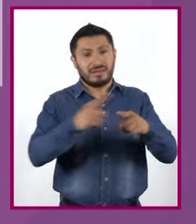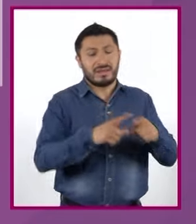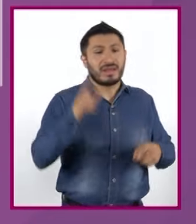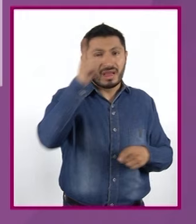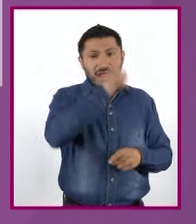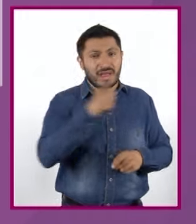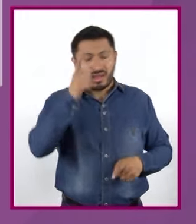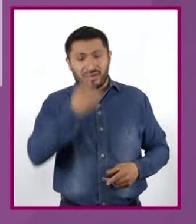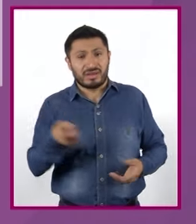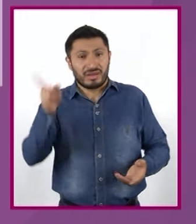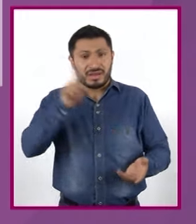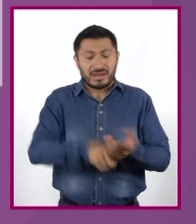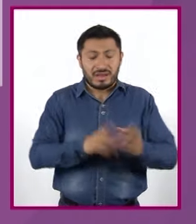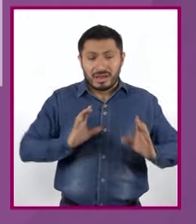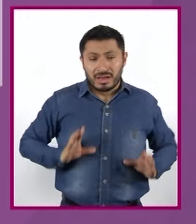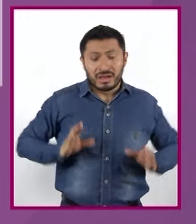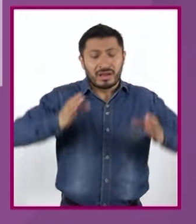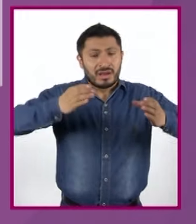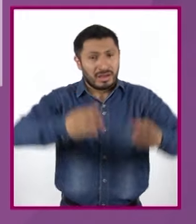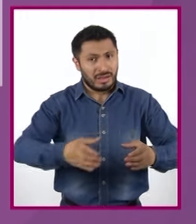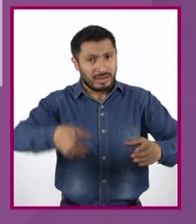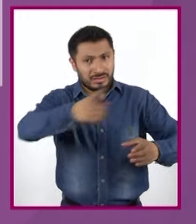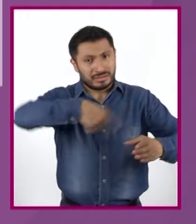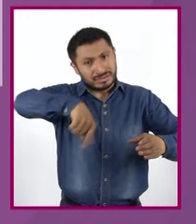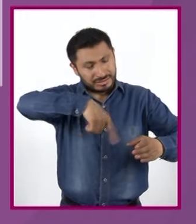de un determinado espacio geográfico.